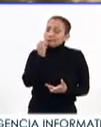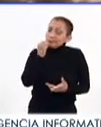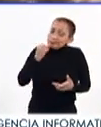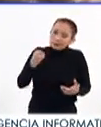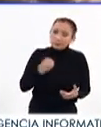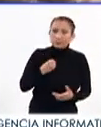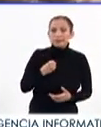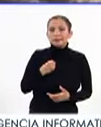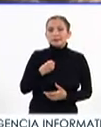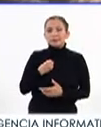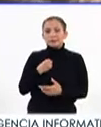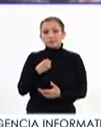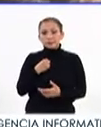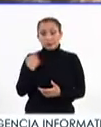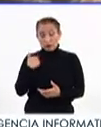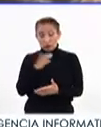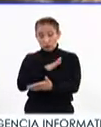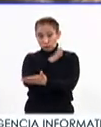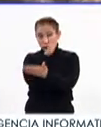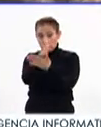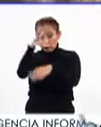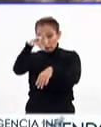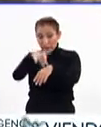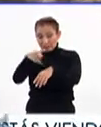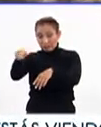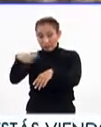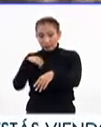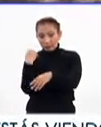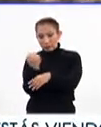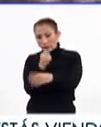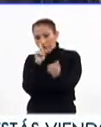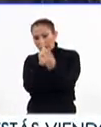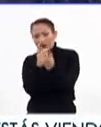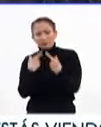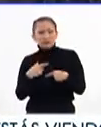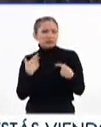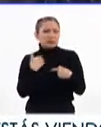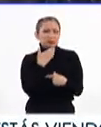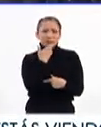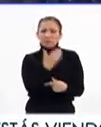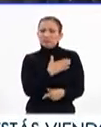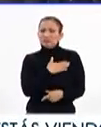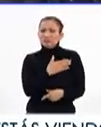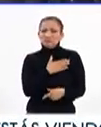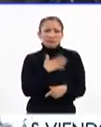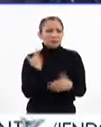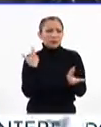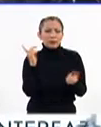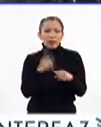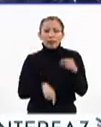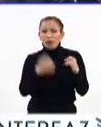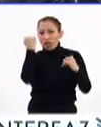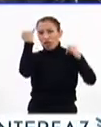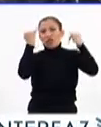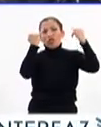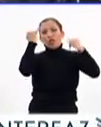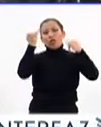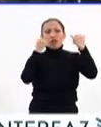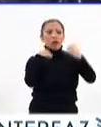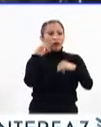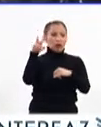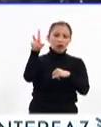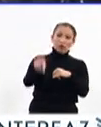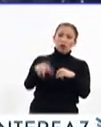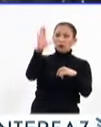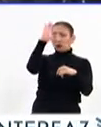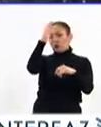pero cuando llegué tuve la fortuna de encontrar personas maravillosas que te quitan los prejuicios que muchas veces nos hacemos